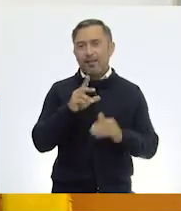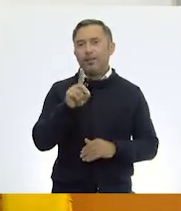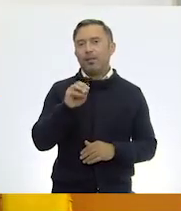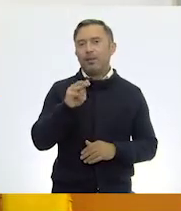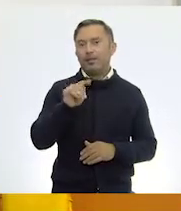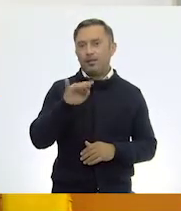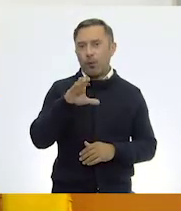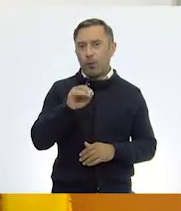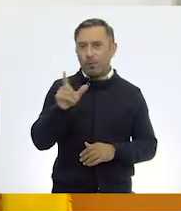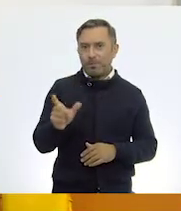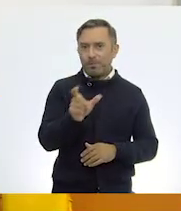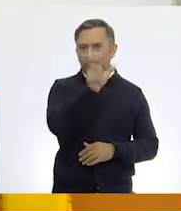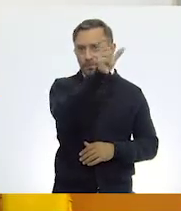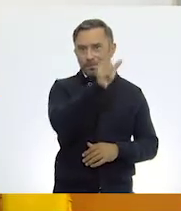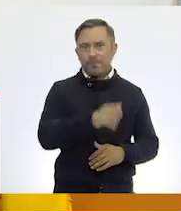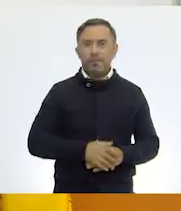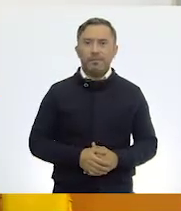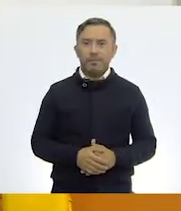Muy bien.